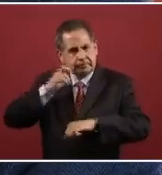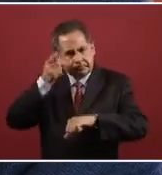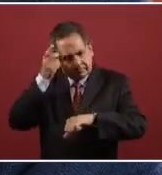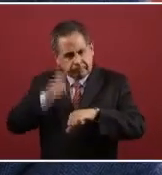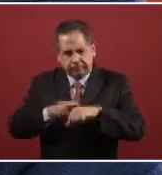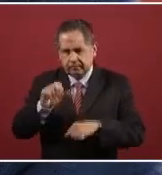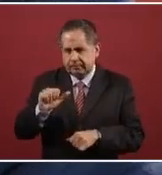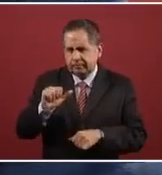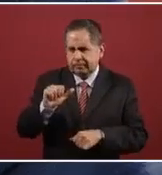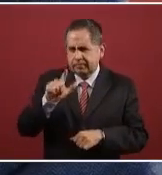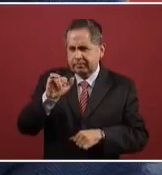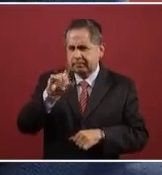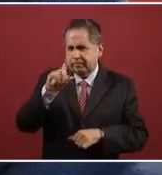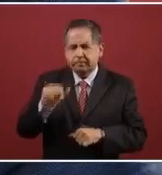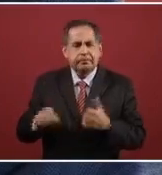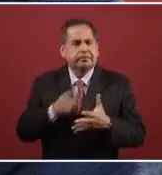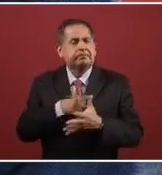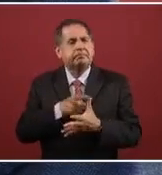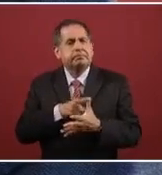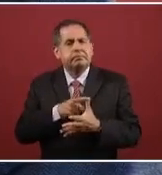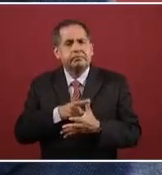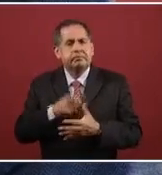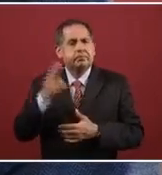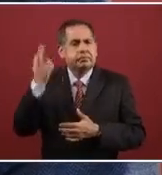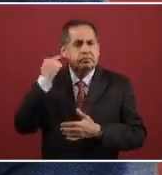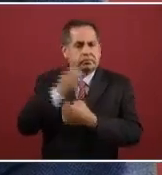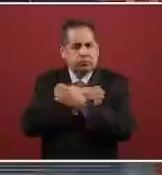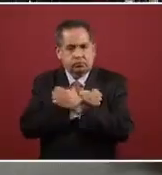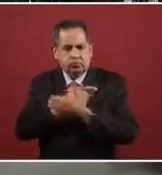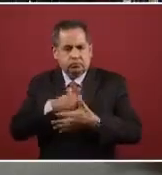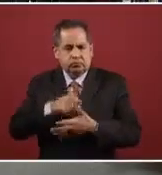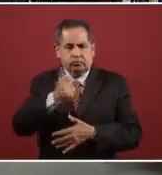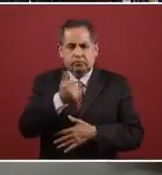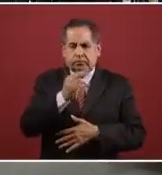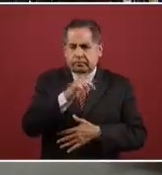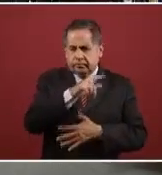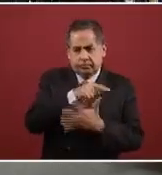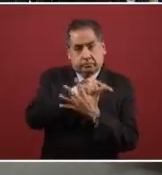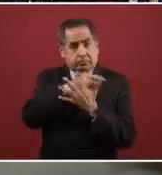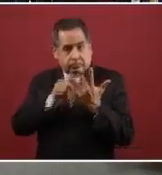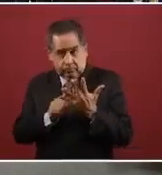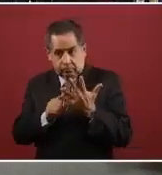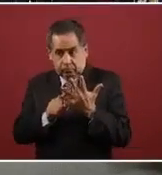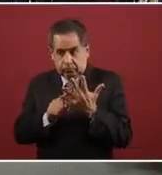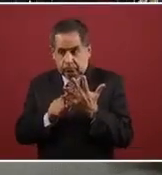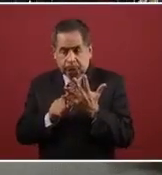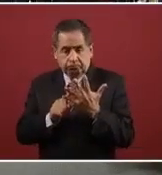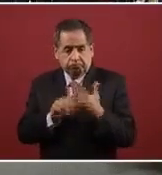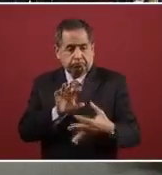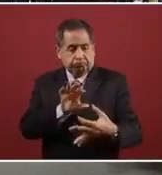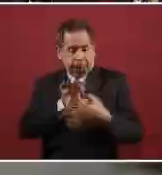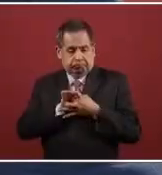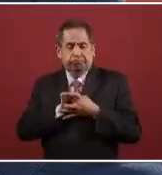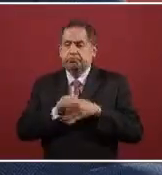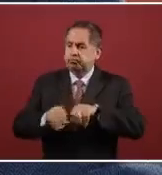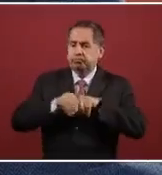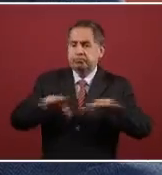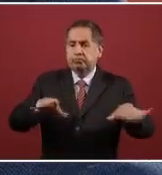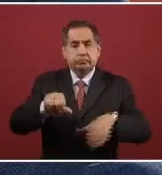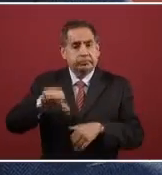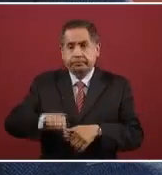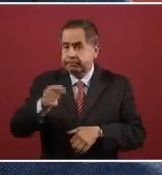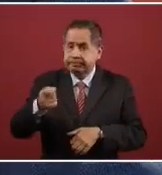Aleida Calleja, y Radio Educación, por el maestro Gabriel Sosa Plata. Esta es la primera vez